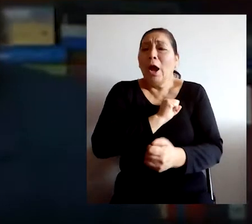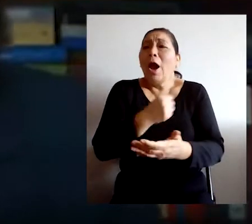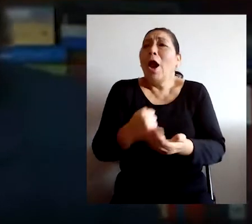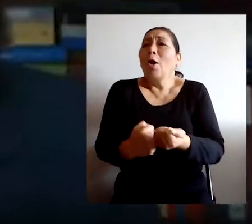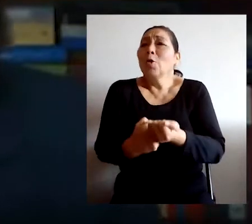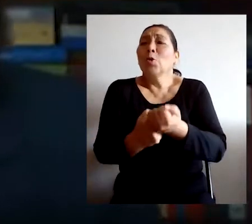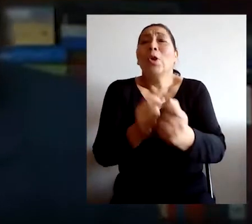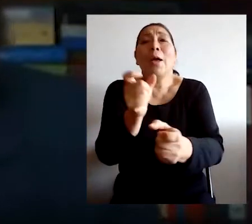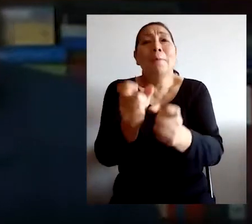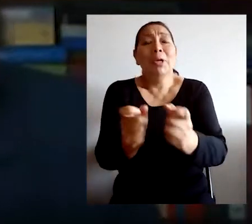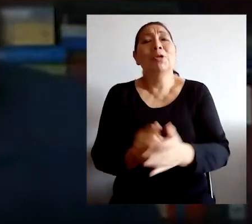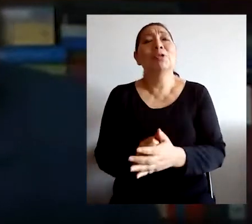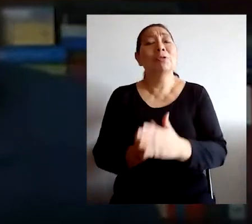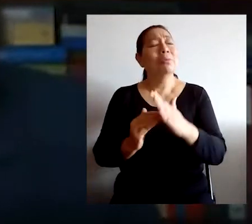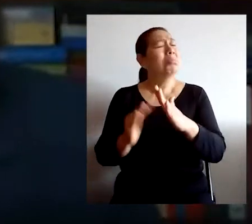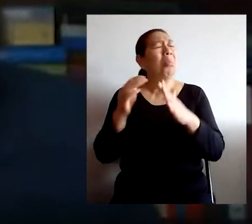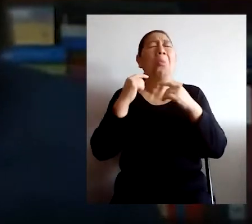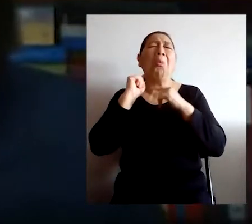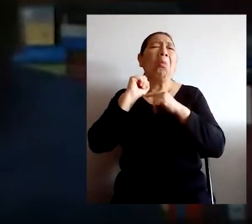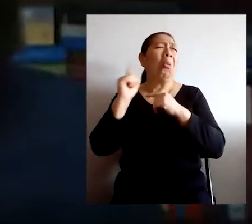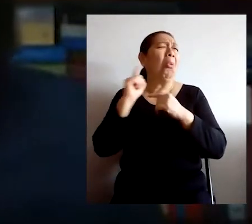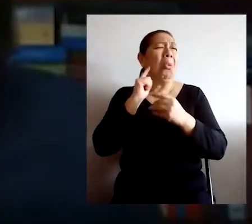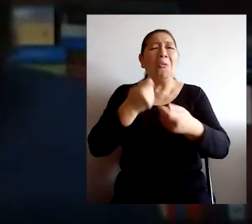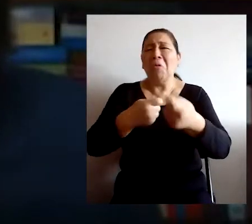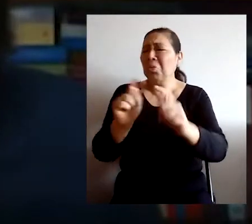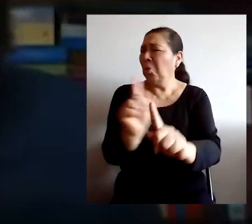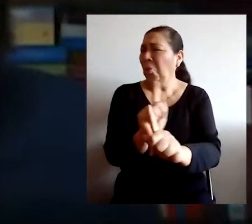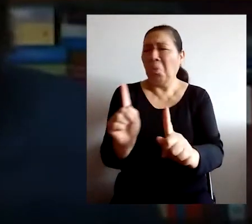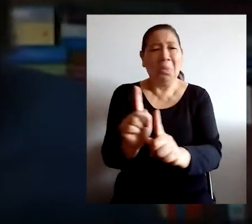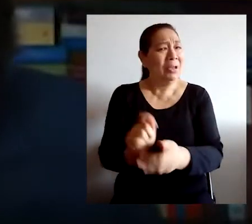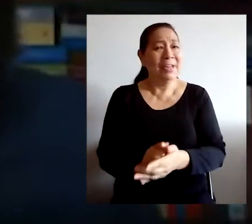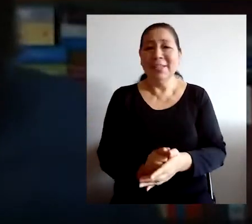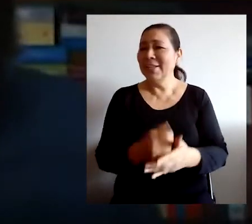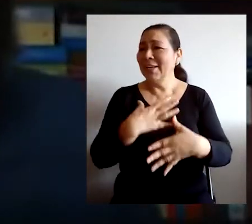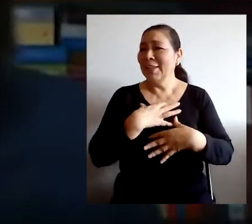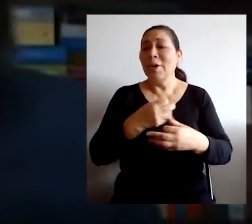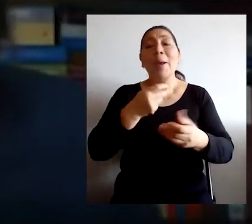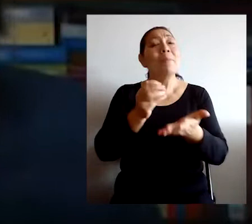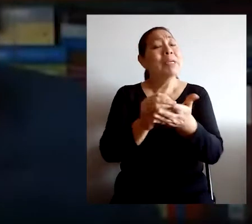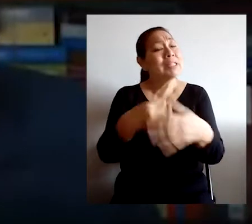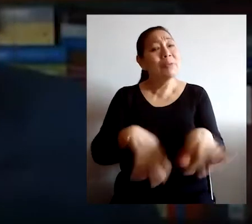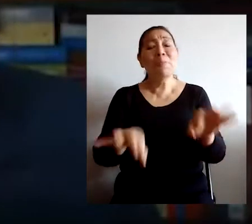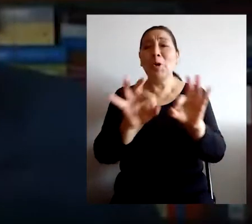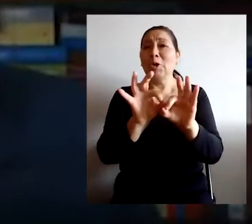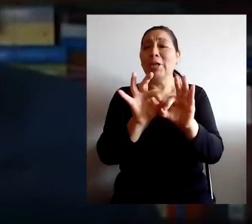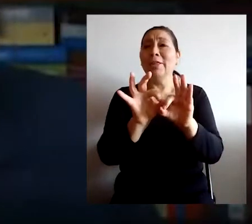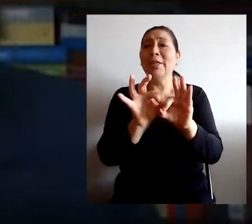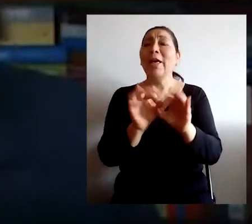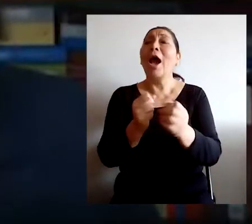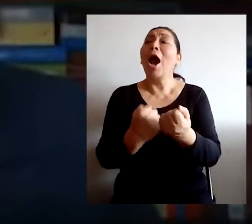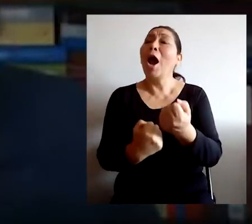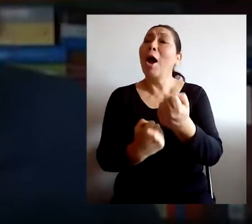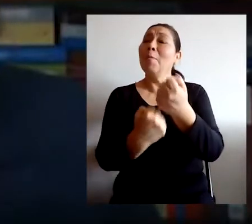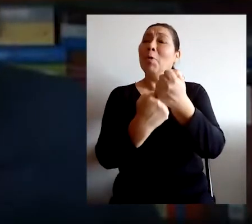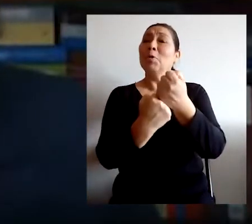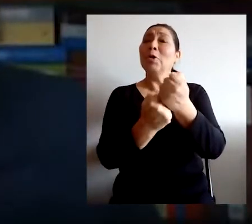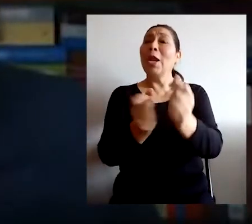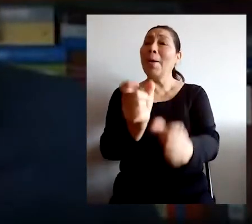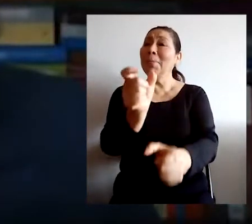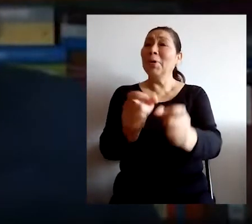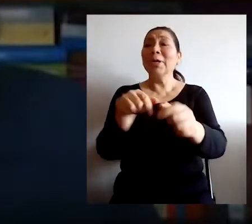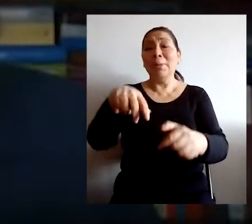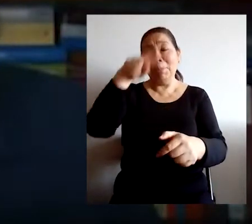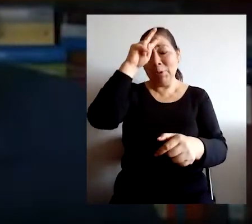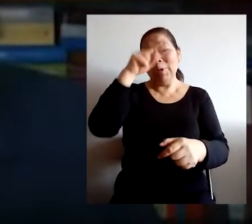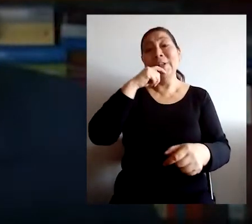prójimo puso por encima del interés comercial el interés humano y la solidaridad, valores que nuestro país